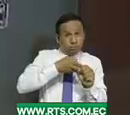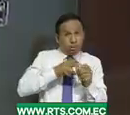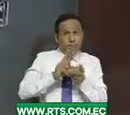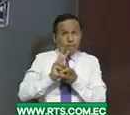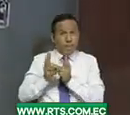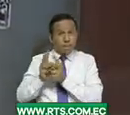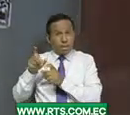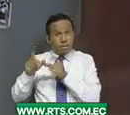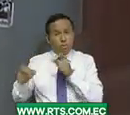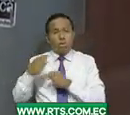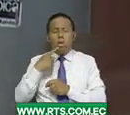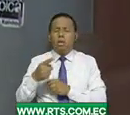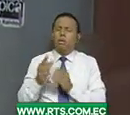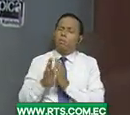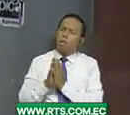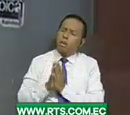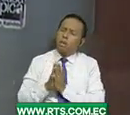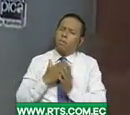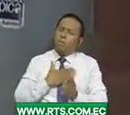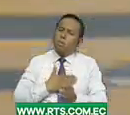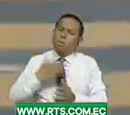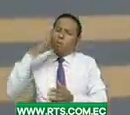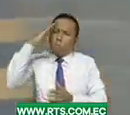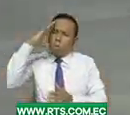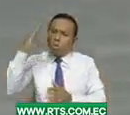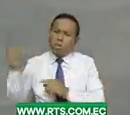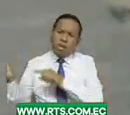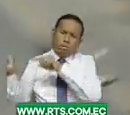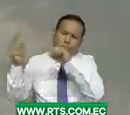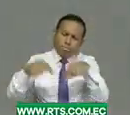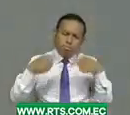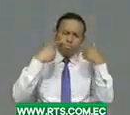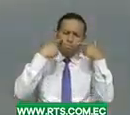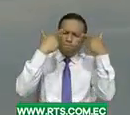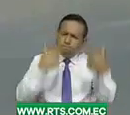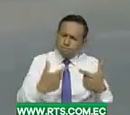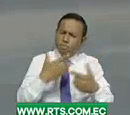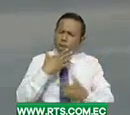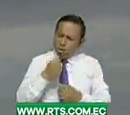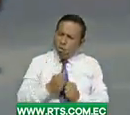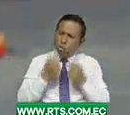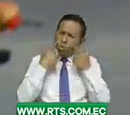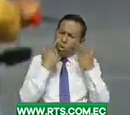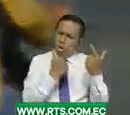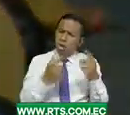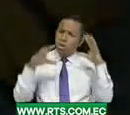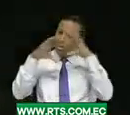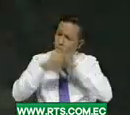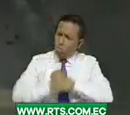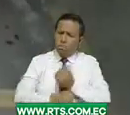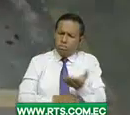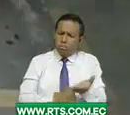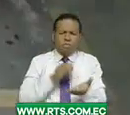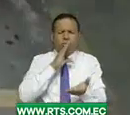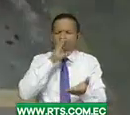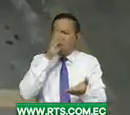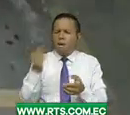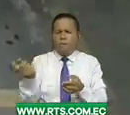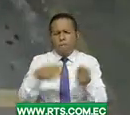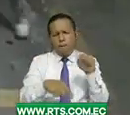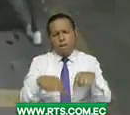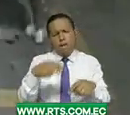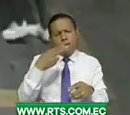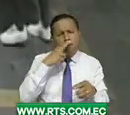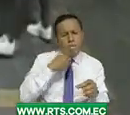mantenga uniformados cerca de ese punto para que capturen a los sujetos armados que en horas de la noche aparecen por ese lugar,